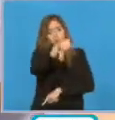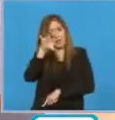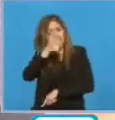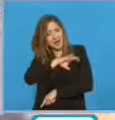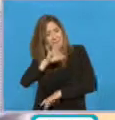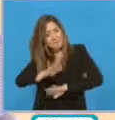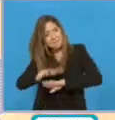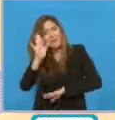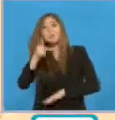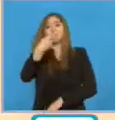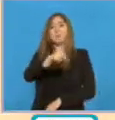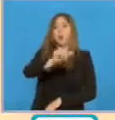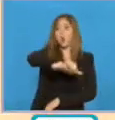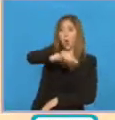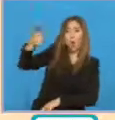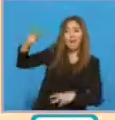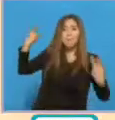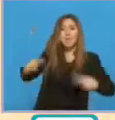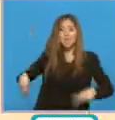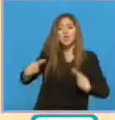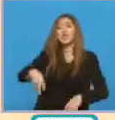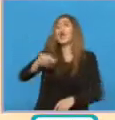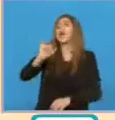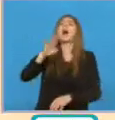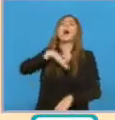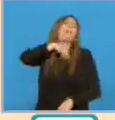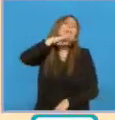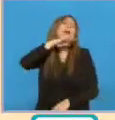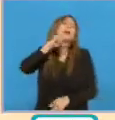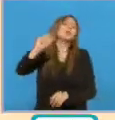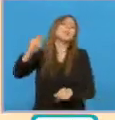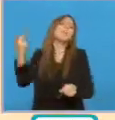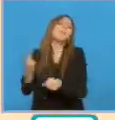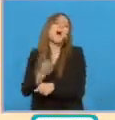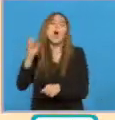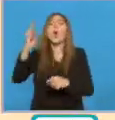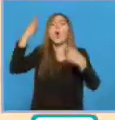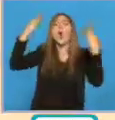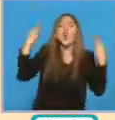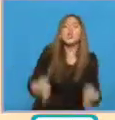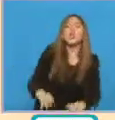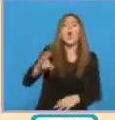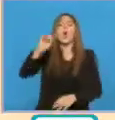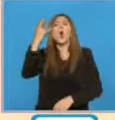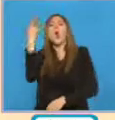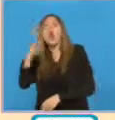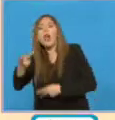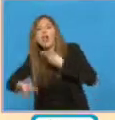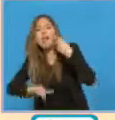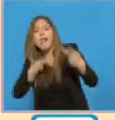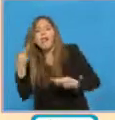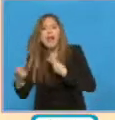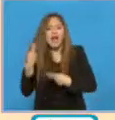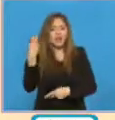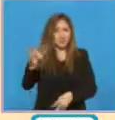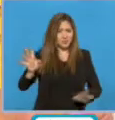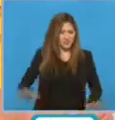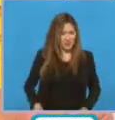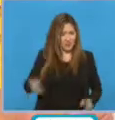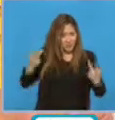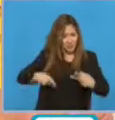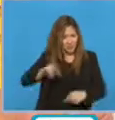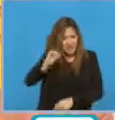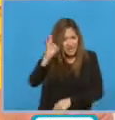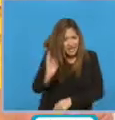que sea grosero, que diga malas palabras, Claro. que no salude. O sea, empiezas a darte cuenta de muchas cosas. Yo hablo aquí mucho de